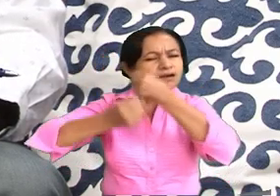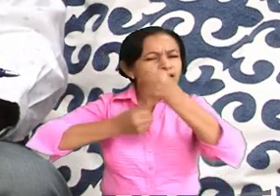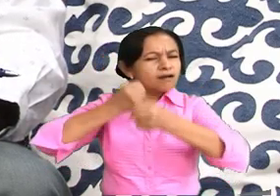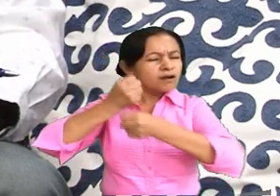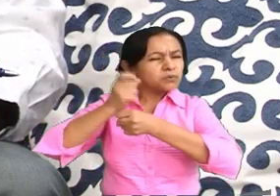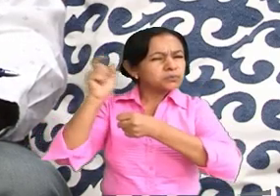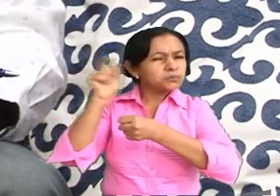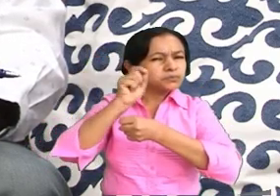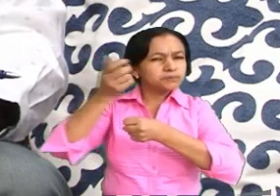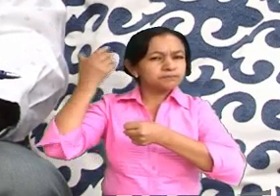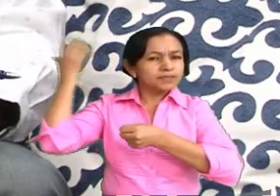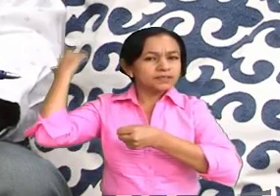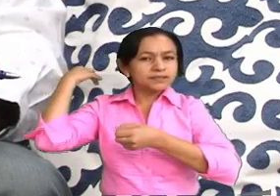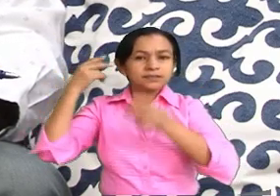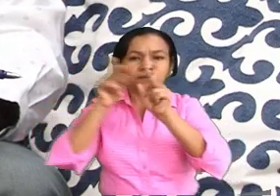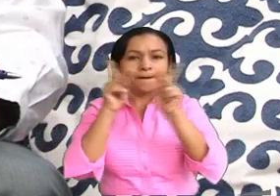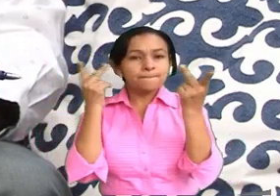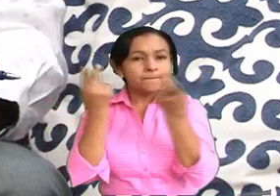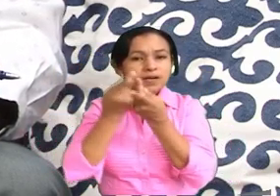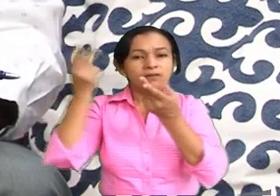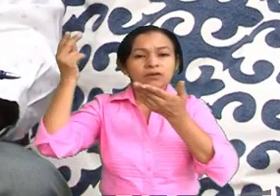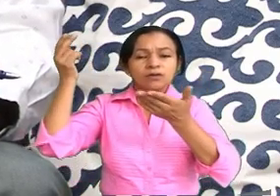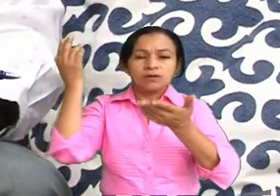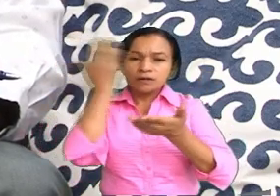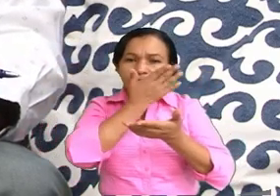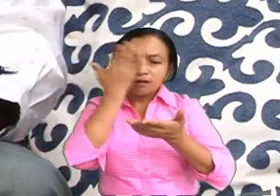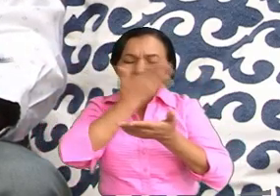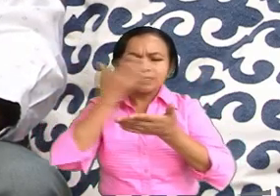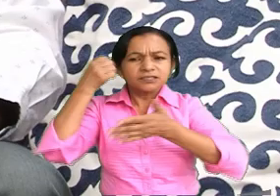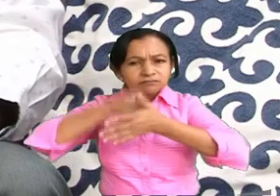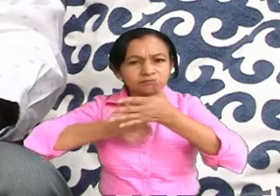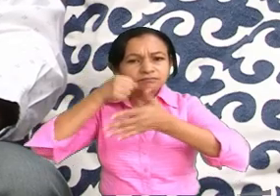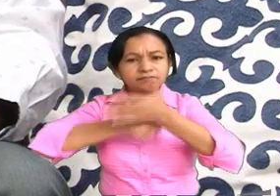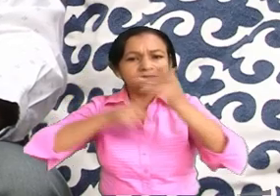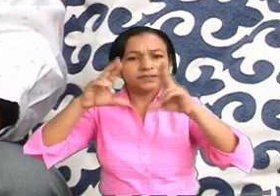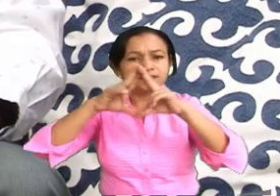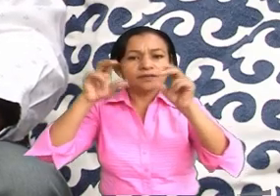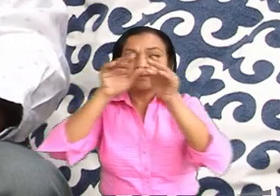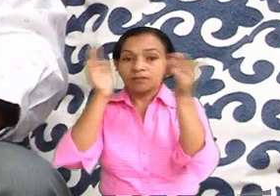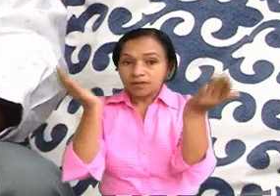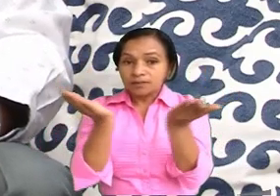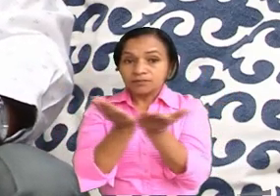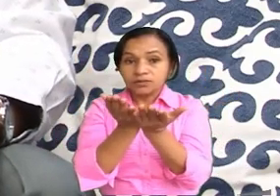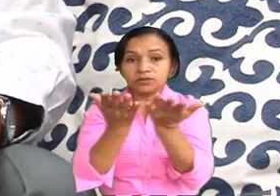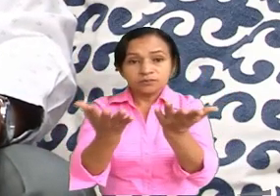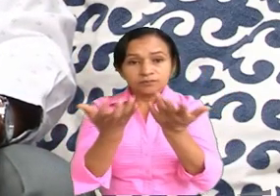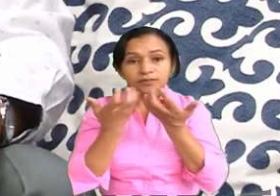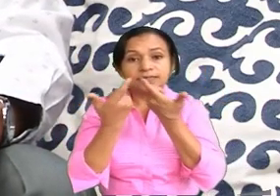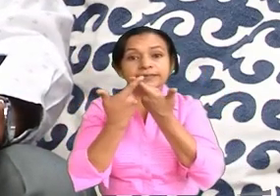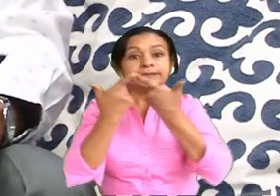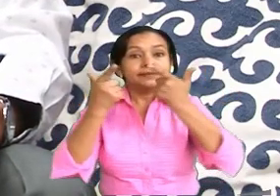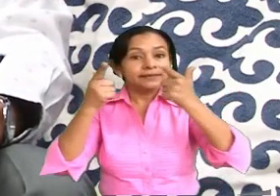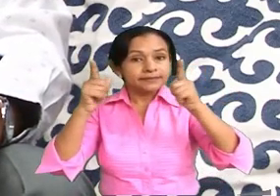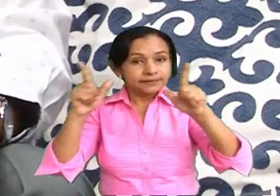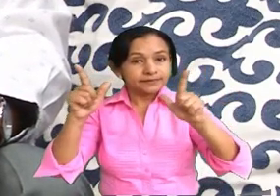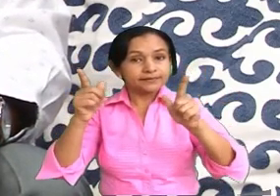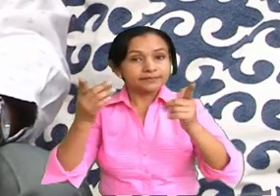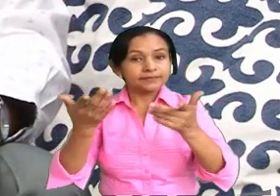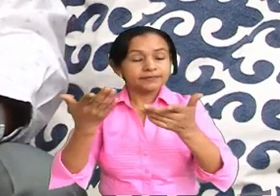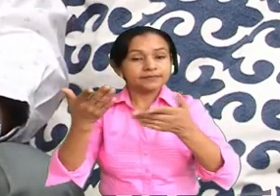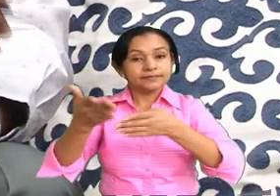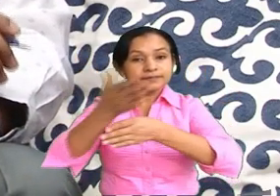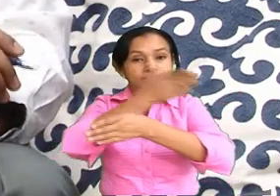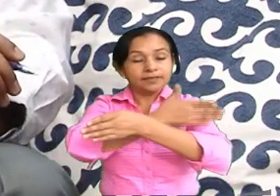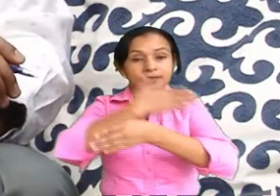de luchas de los pueblos originarios, de los pueblos afrodescendientes de Nicaragua y del mundo. ¿Cuánto hemos avanzado a partir de la